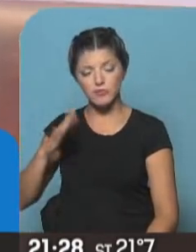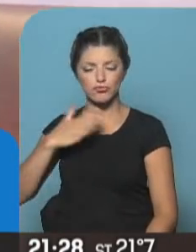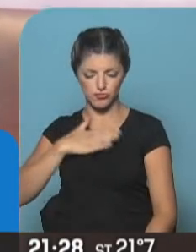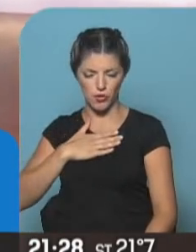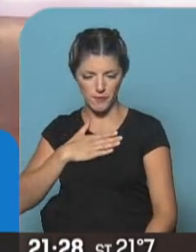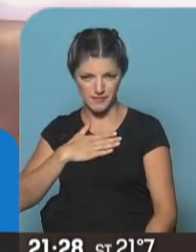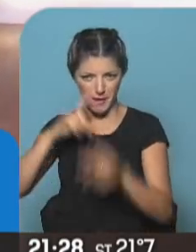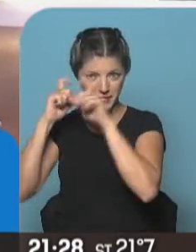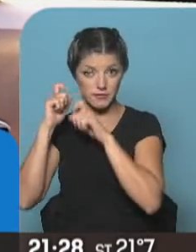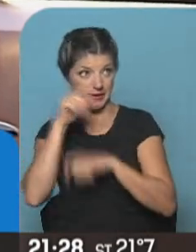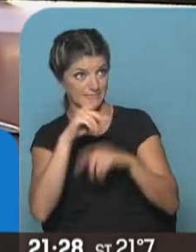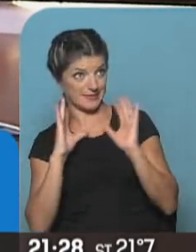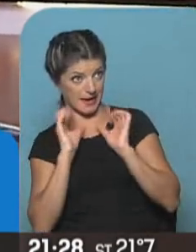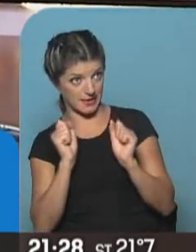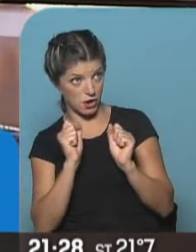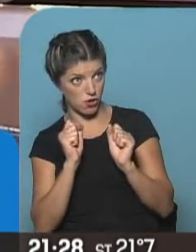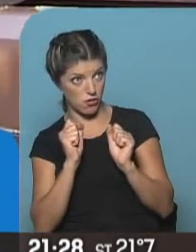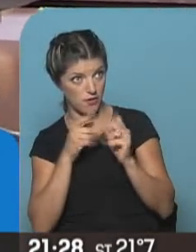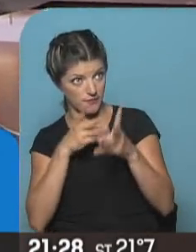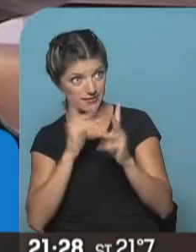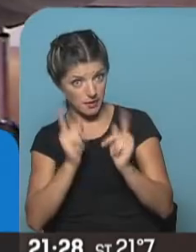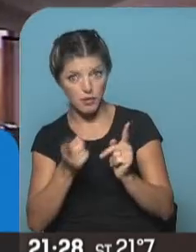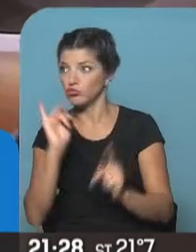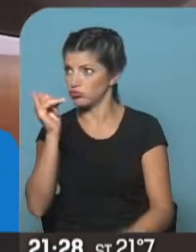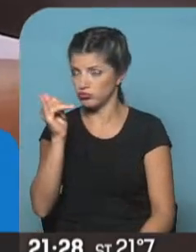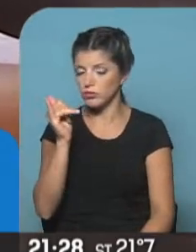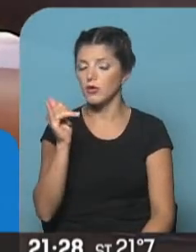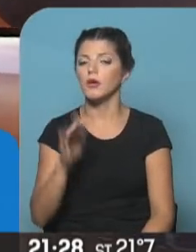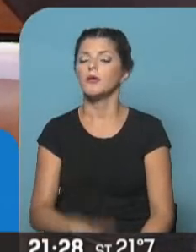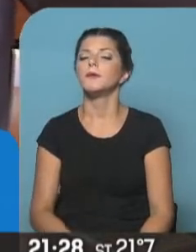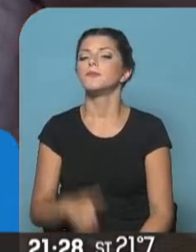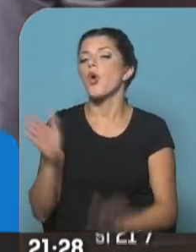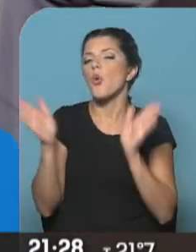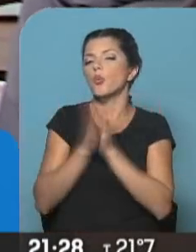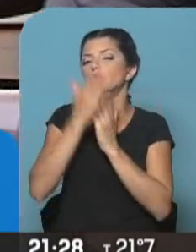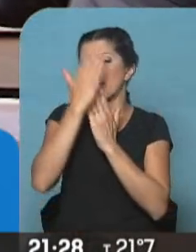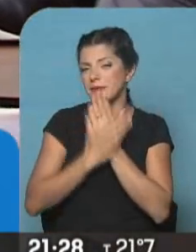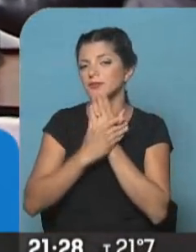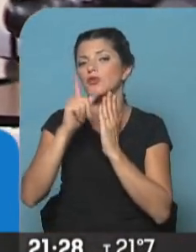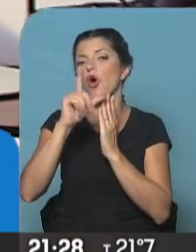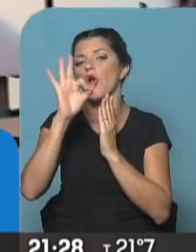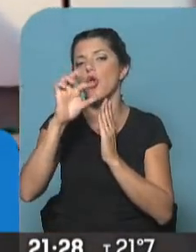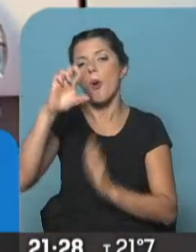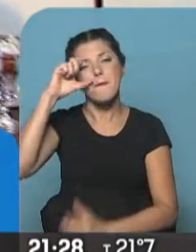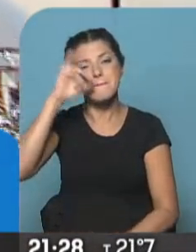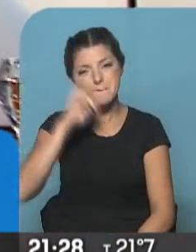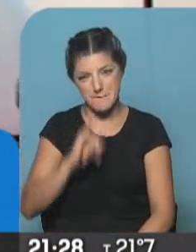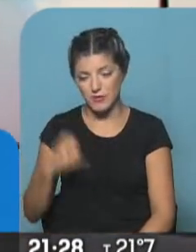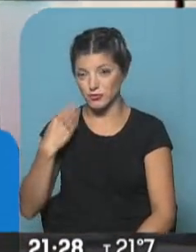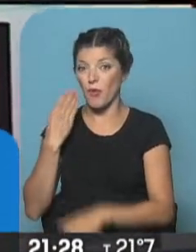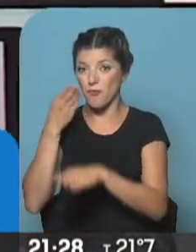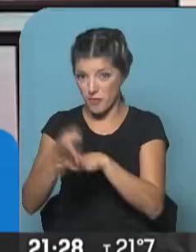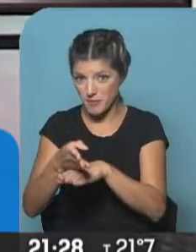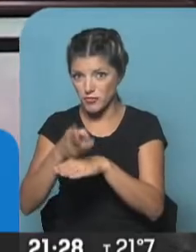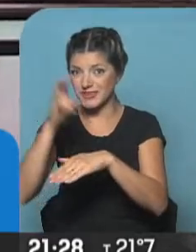San Juan. ¿Usted era secretario de Defensa? Era secretario de Defensa, y fuimos con el ministro, que era Germán López, a una navegación que habrá